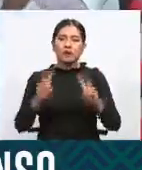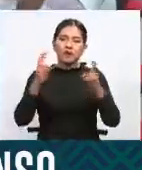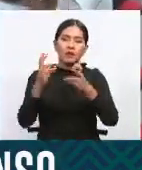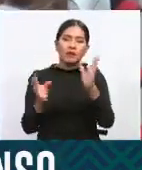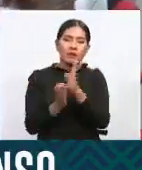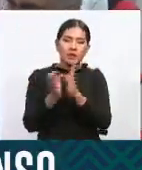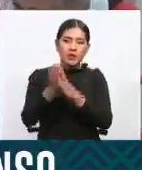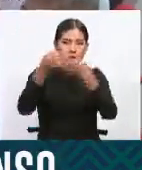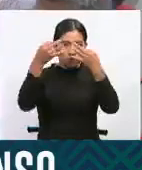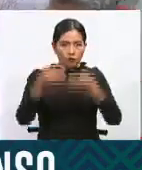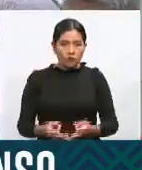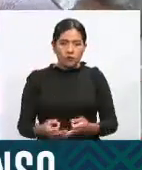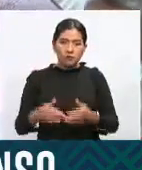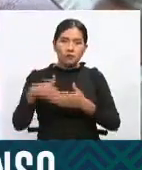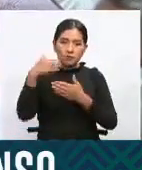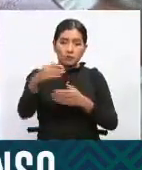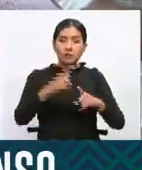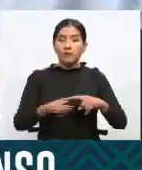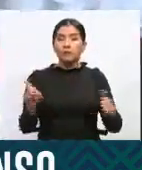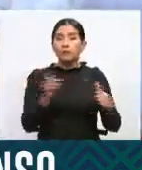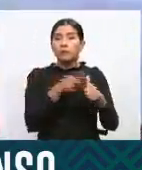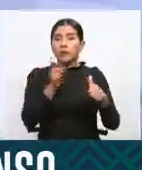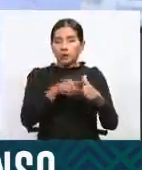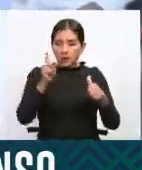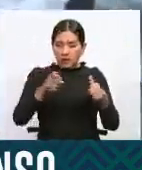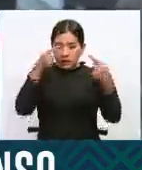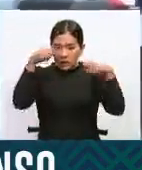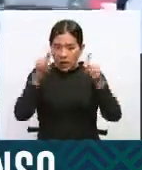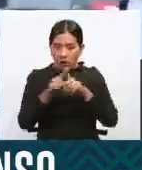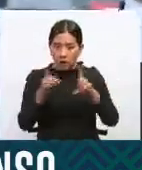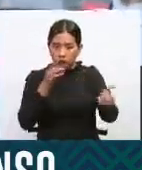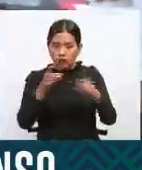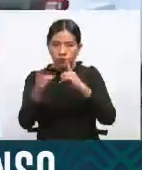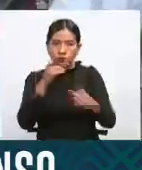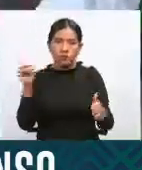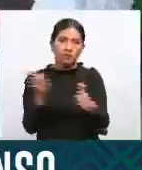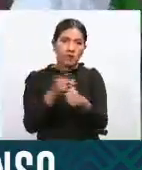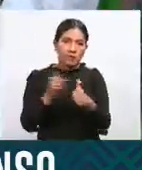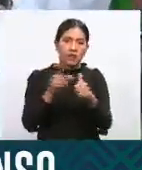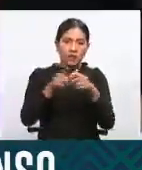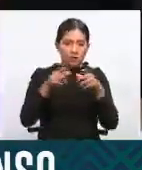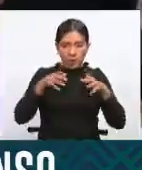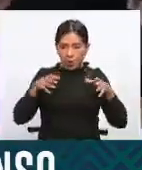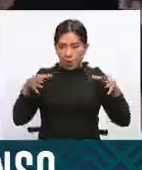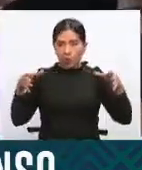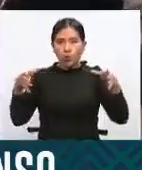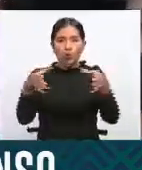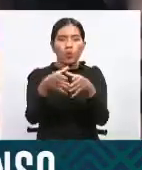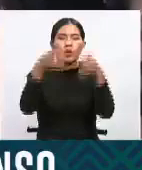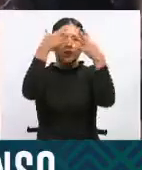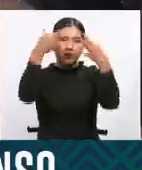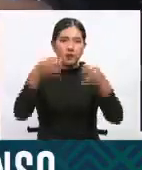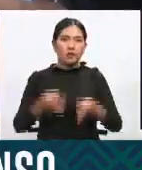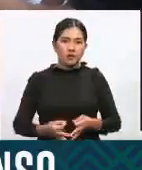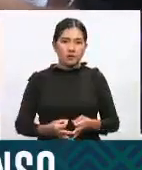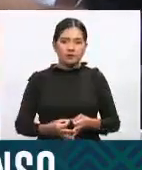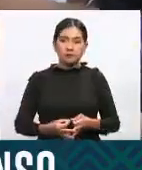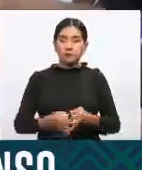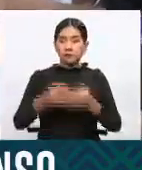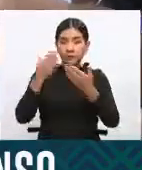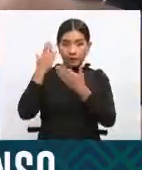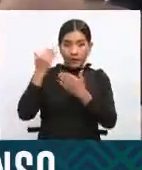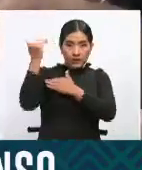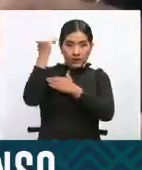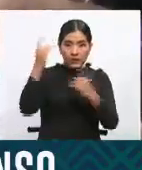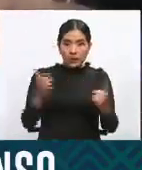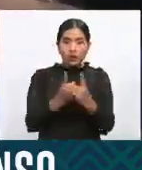realizarse, pero siempre sobre la base del diálogo y en función de una decisión colectiva. Esta es una mesa técnica. Por